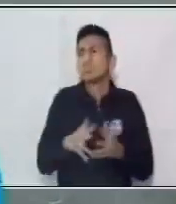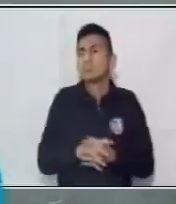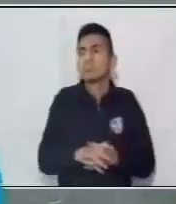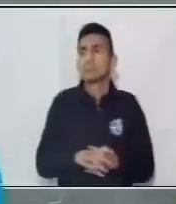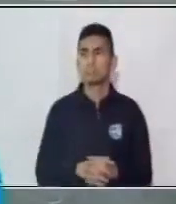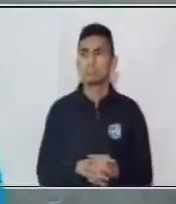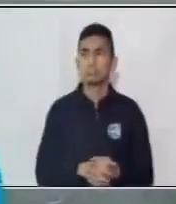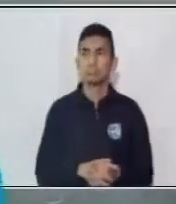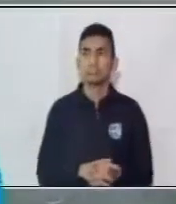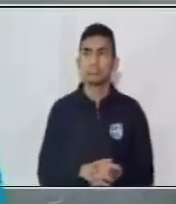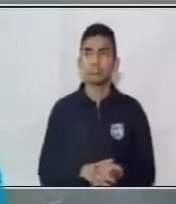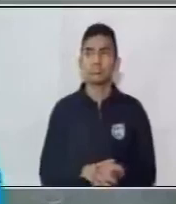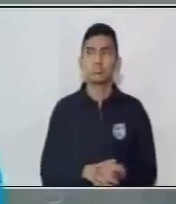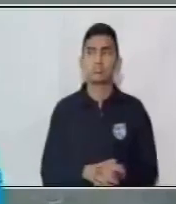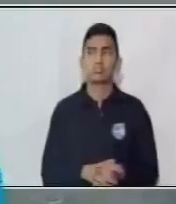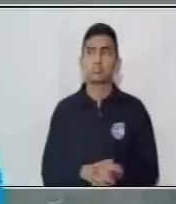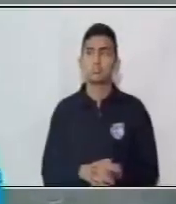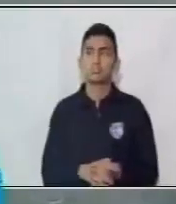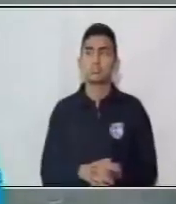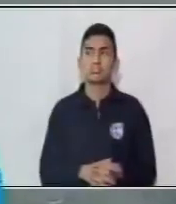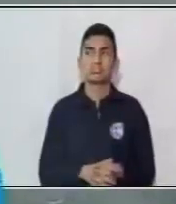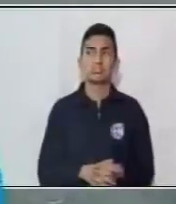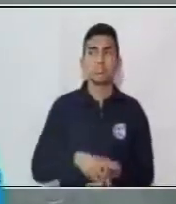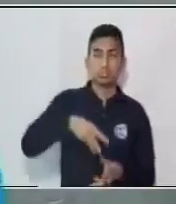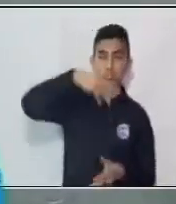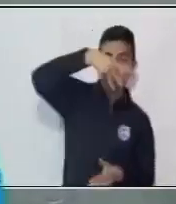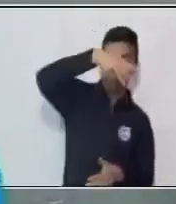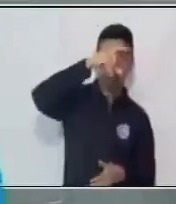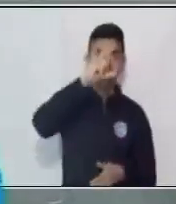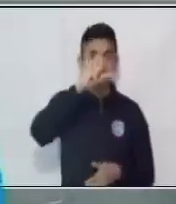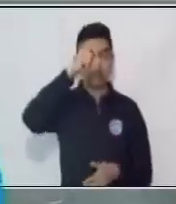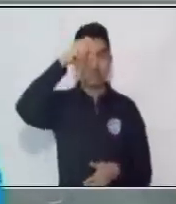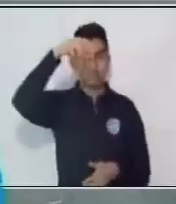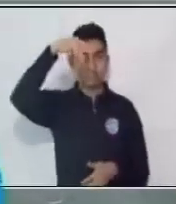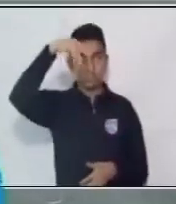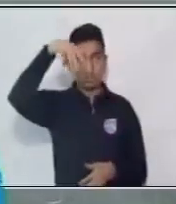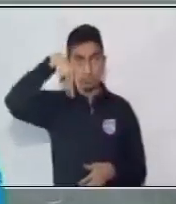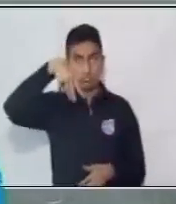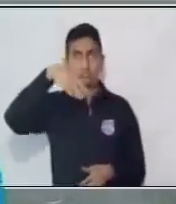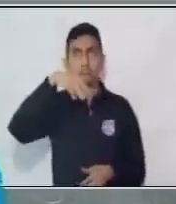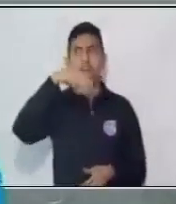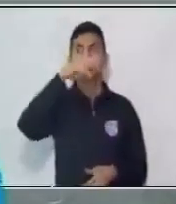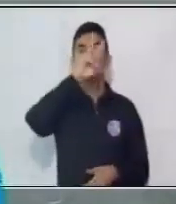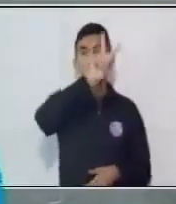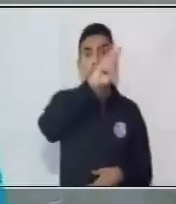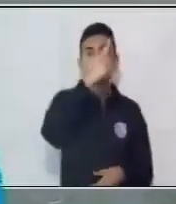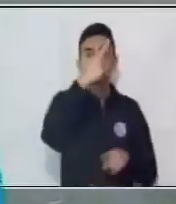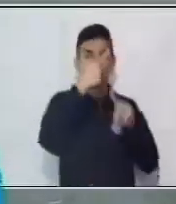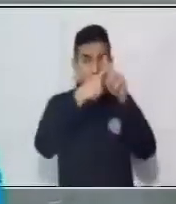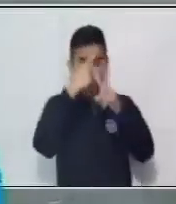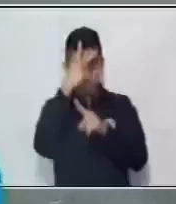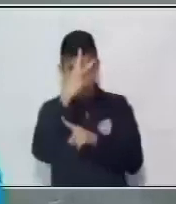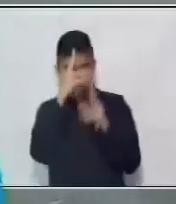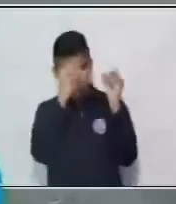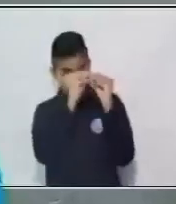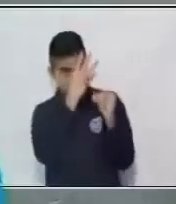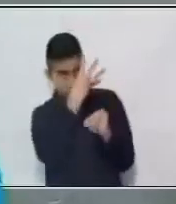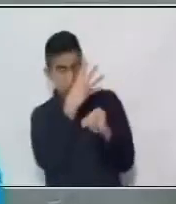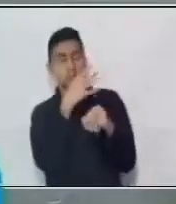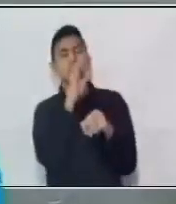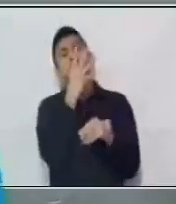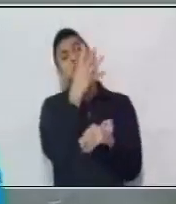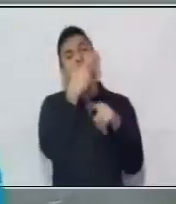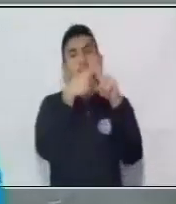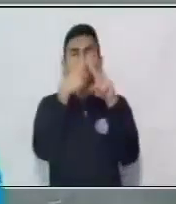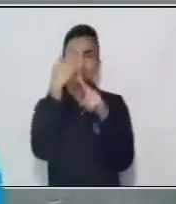números, de 3 y 4? El mínimo común múltiplo es 2 por 2, 4. Y